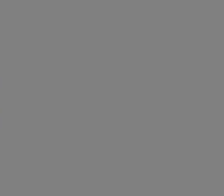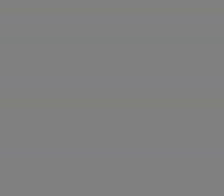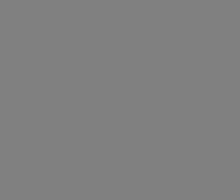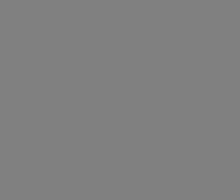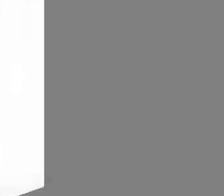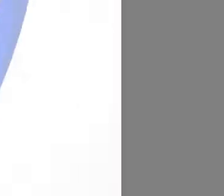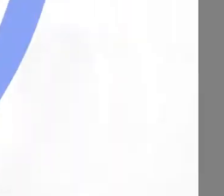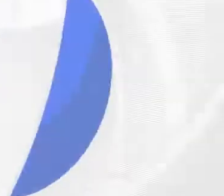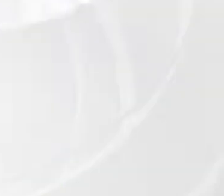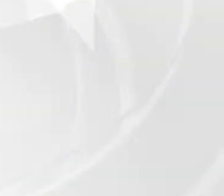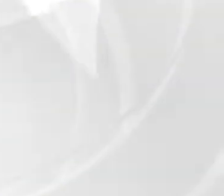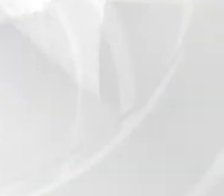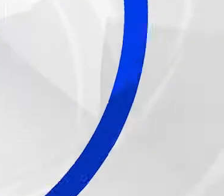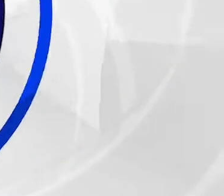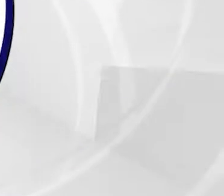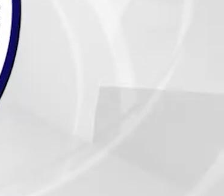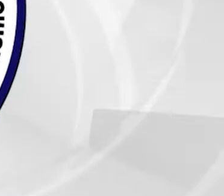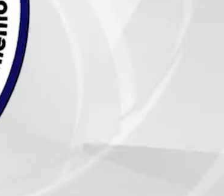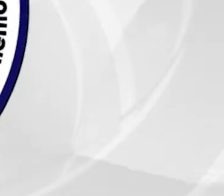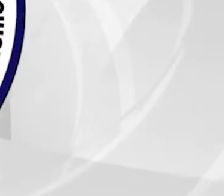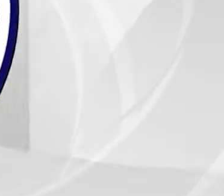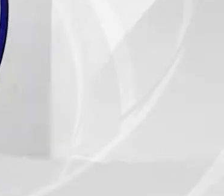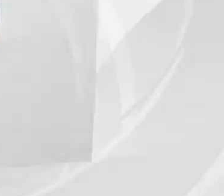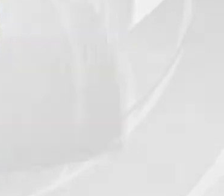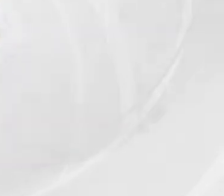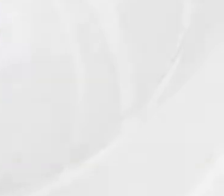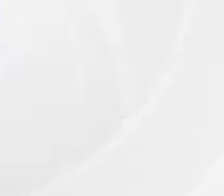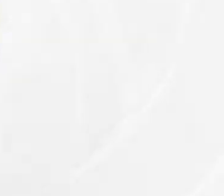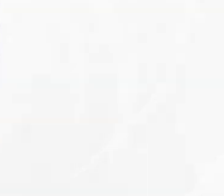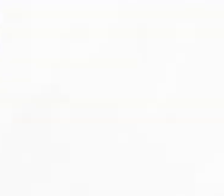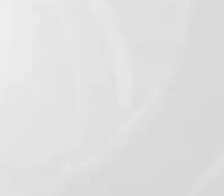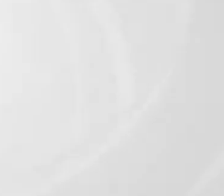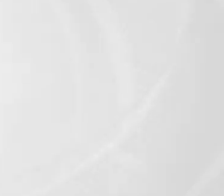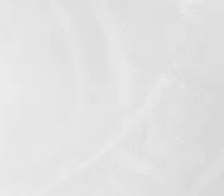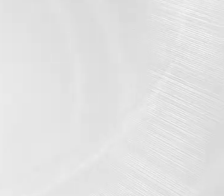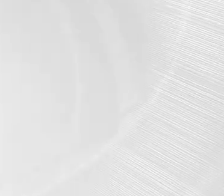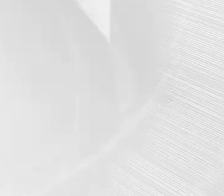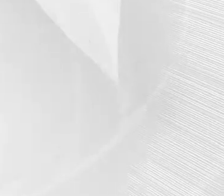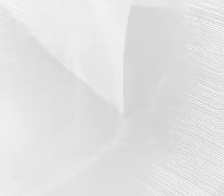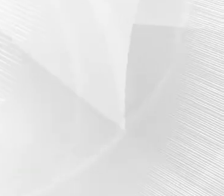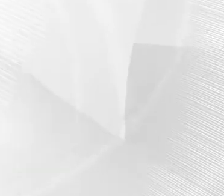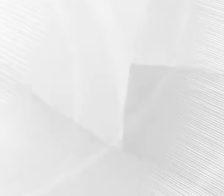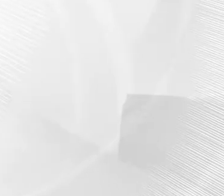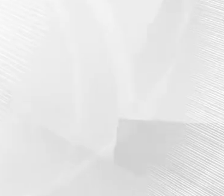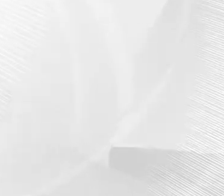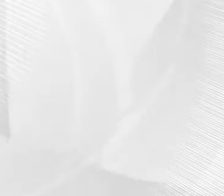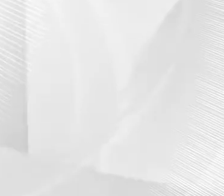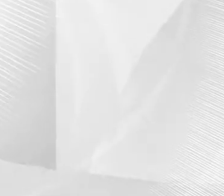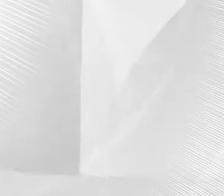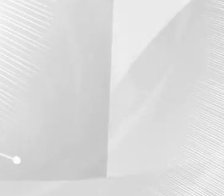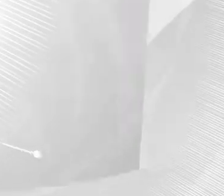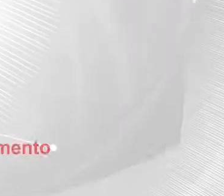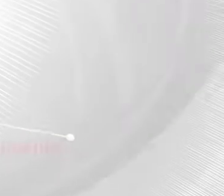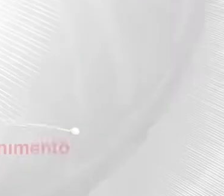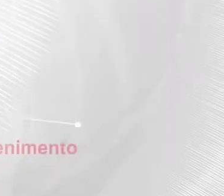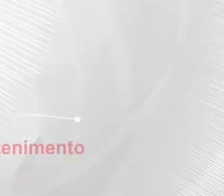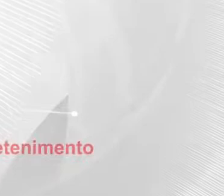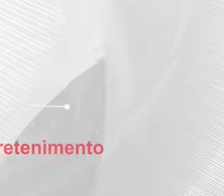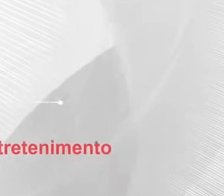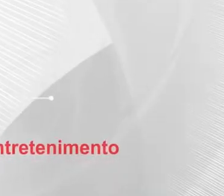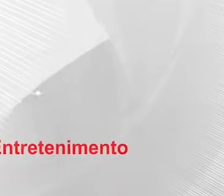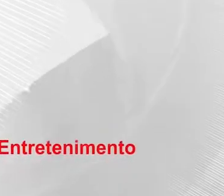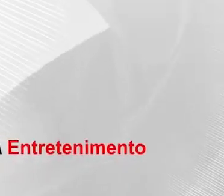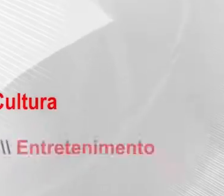Esto fue Factor Medios TV, donde quedó usted informado acerca de la política, tecnología, negocios, entretenimiento